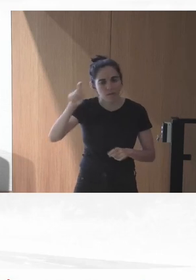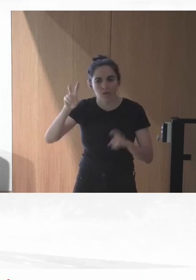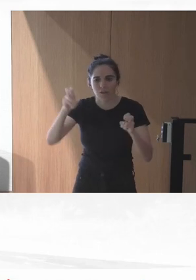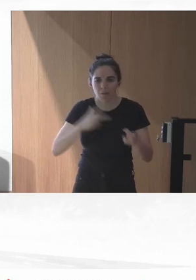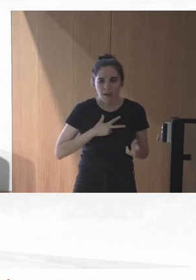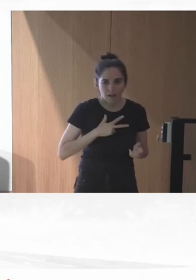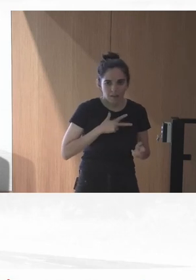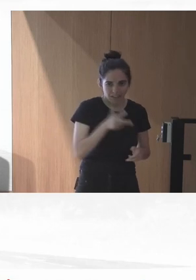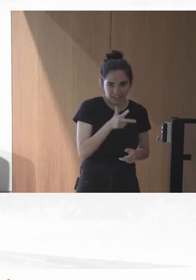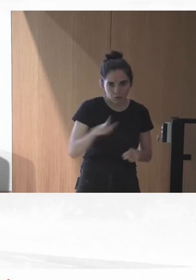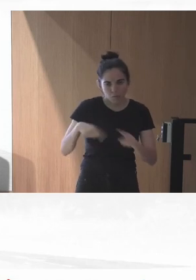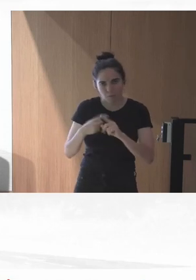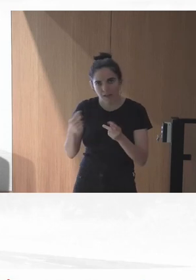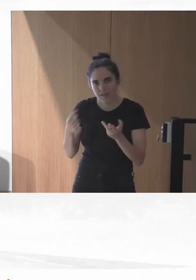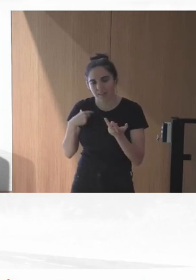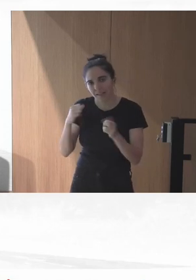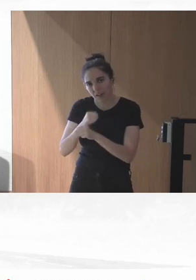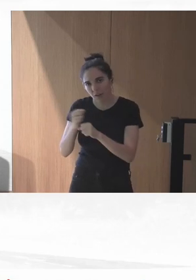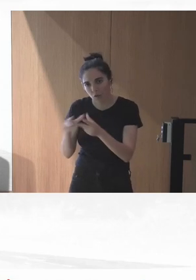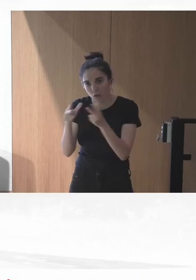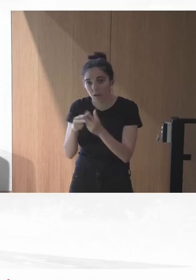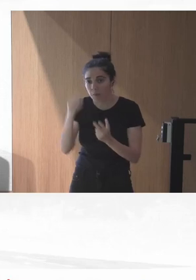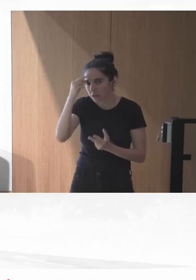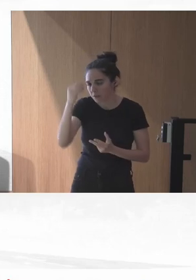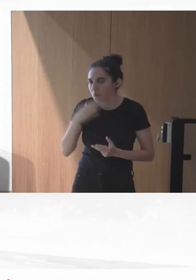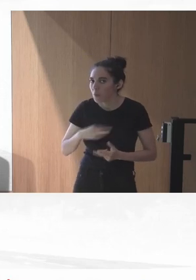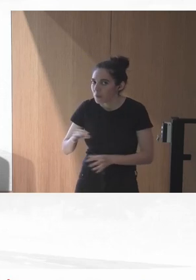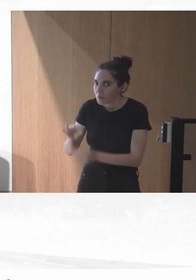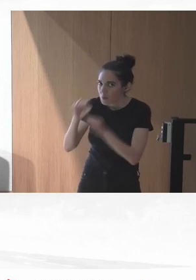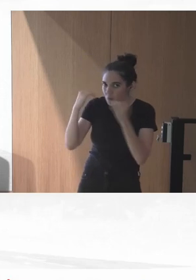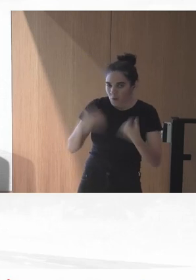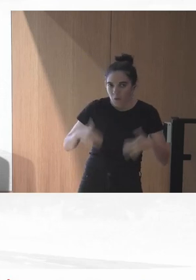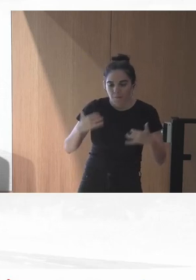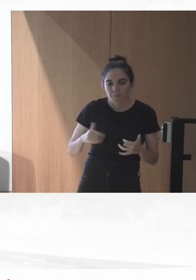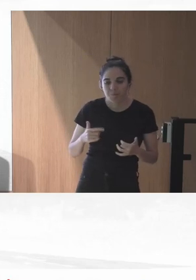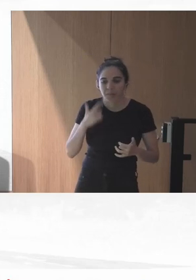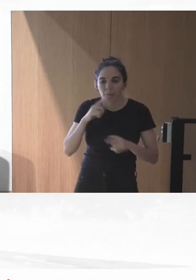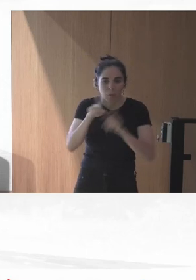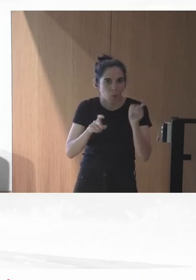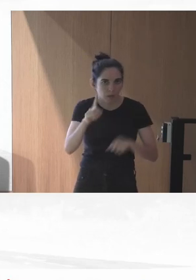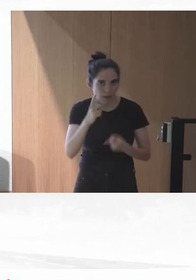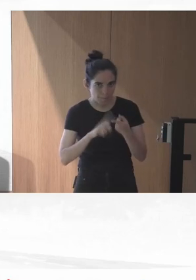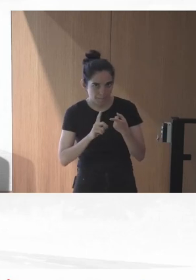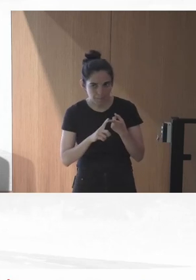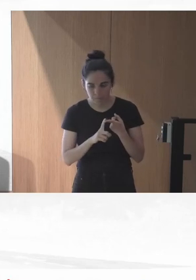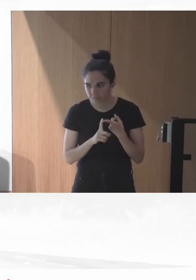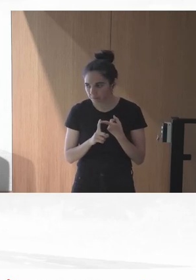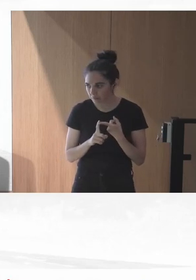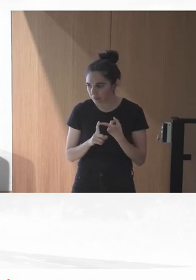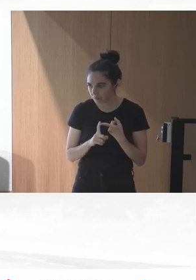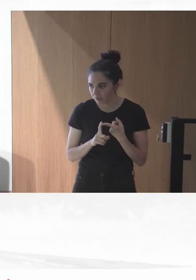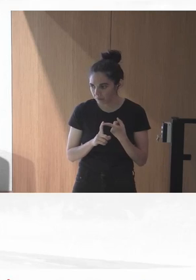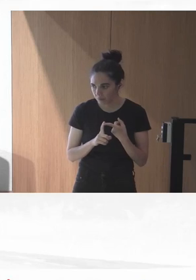derecho. Creo que tenemos muchísimo que aprender de Bob, pero yo voy a empezar con la primera pregunta. ¿Por